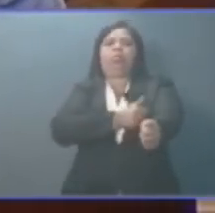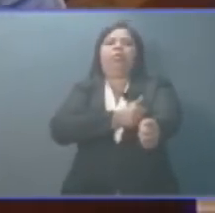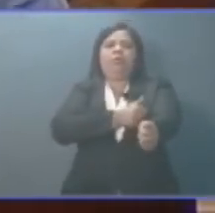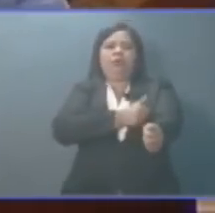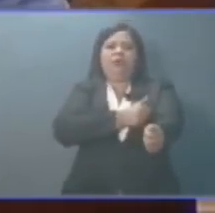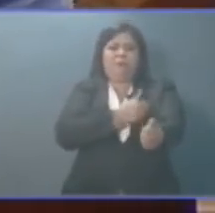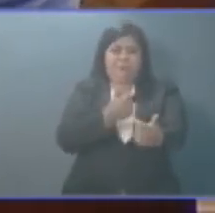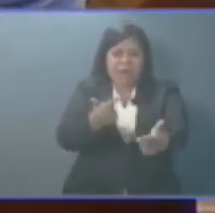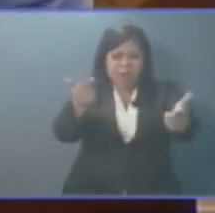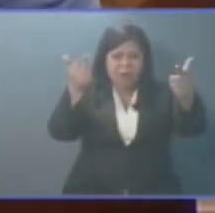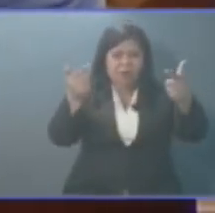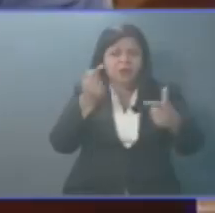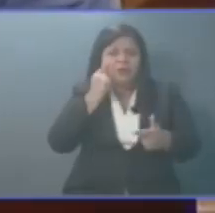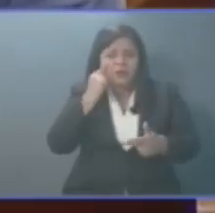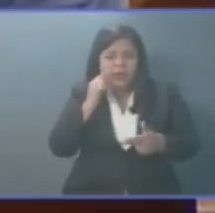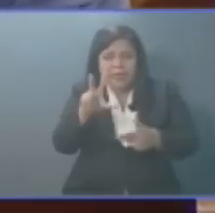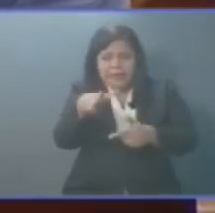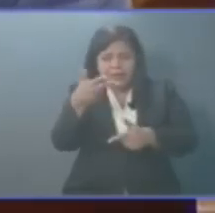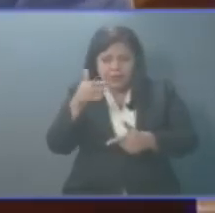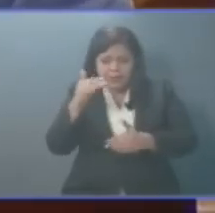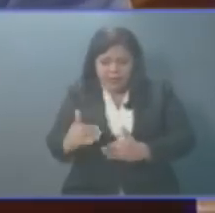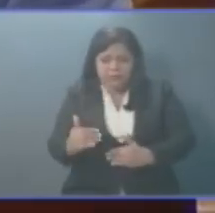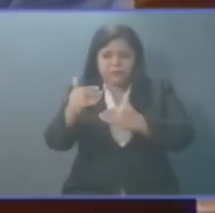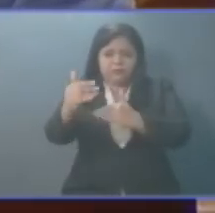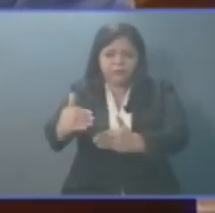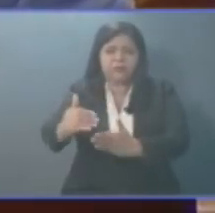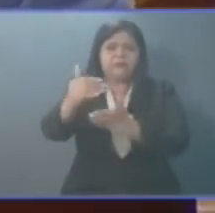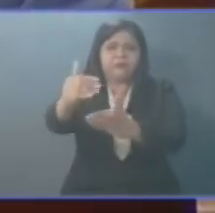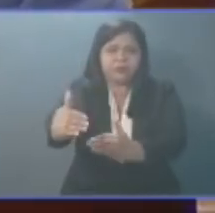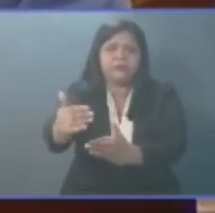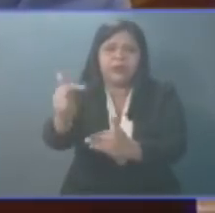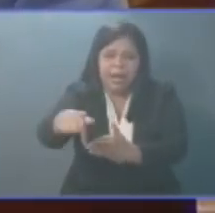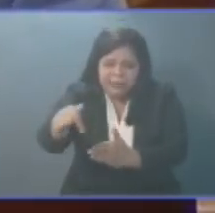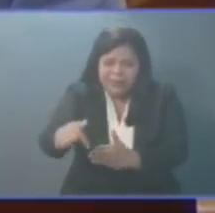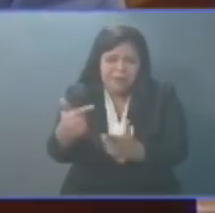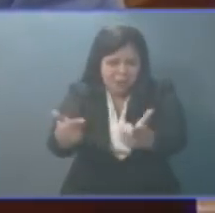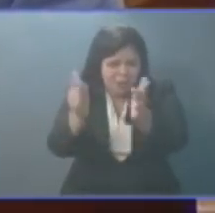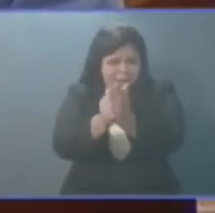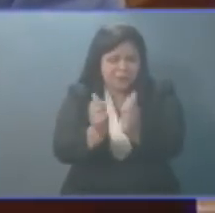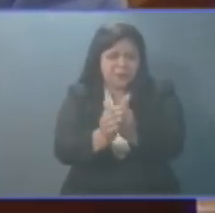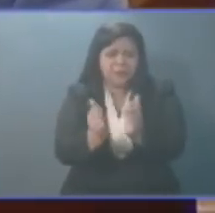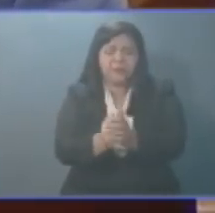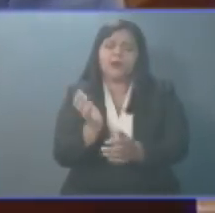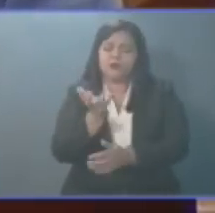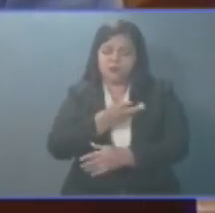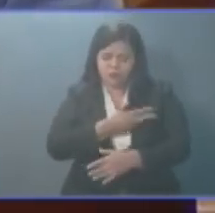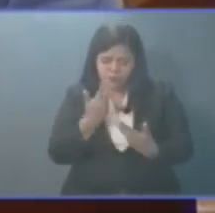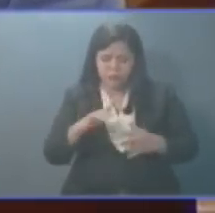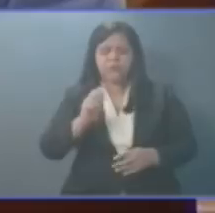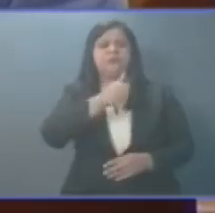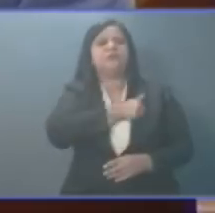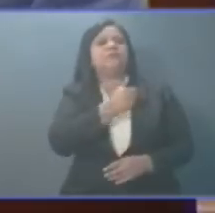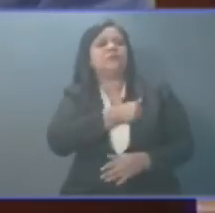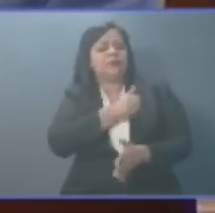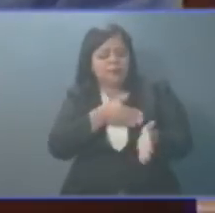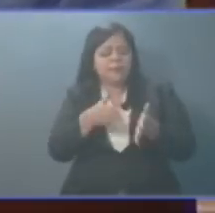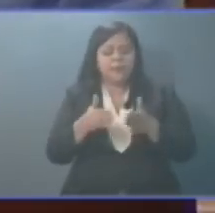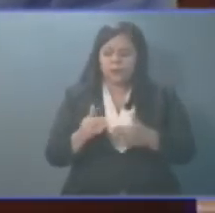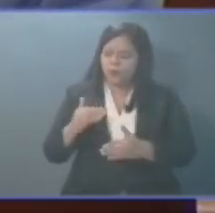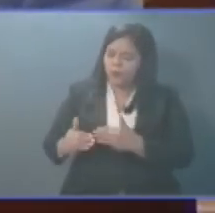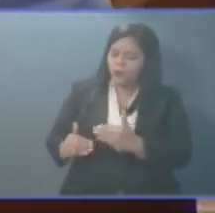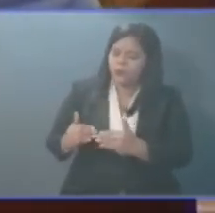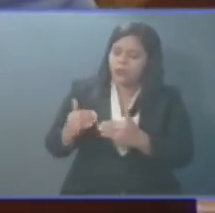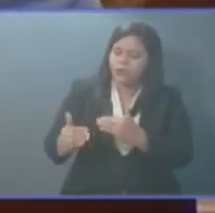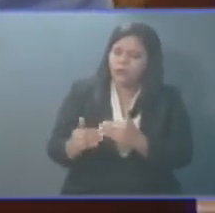se encontraba en el segmento 3. Nosotros actuamos con responsabilidad. Por eso, iniciamos un proceso de